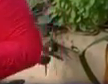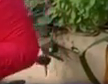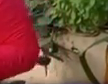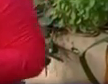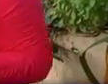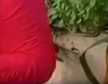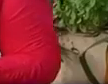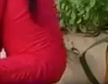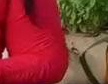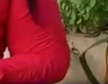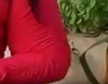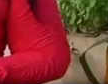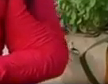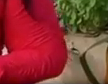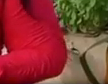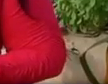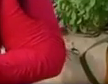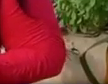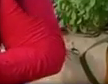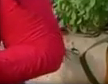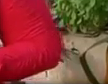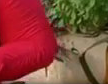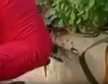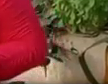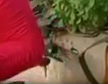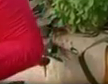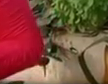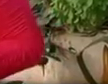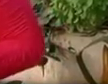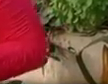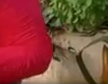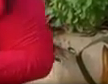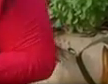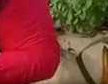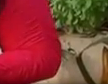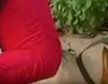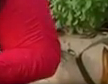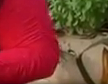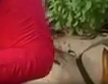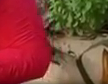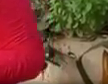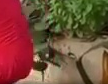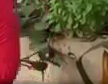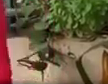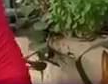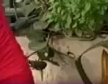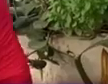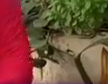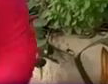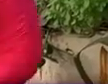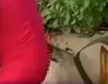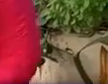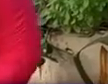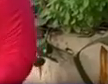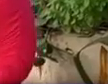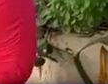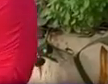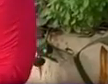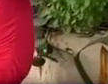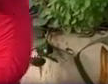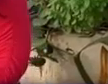no sé bailar. Soy un desastre. Le caigo a pisotones a todo el mundo. Y dice la gatica de María